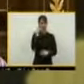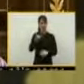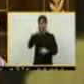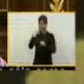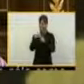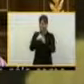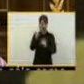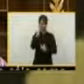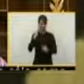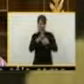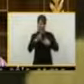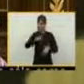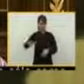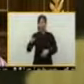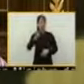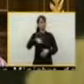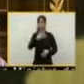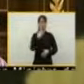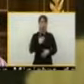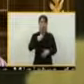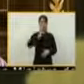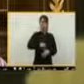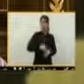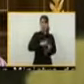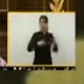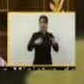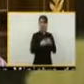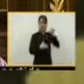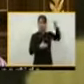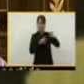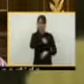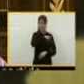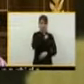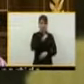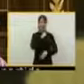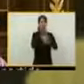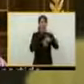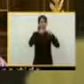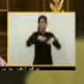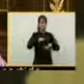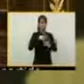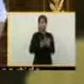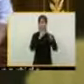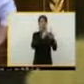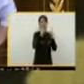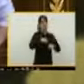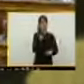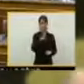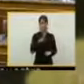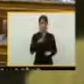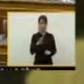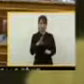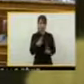A decisión executiva para aquí, para Galiza, foi a que tomou un goberno en funcións, nada menos, a respeito de ENCE en